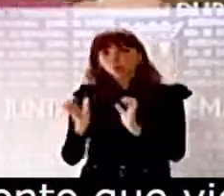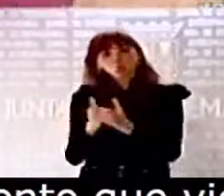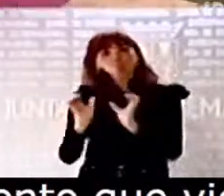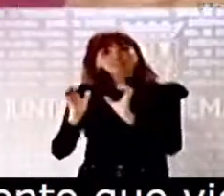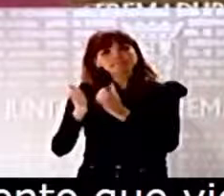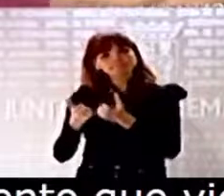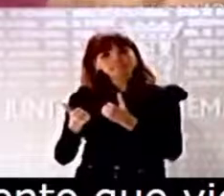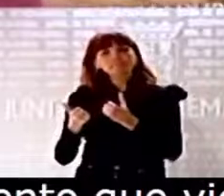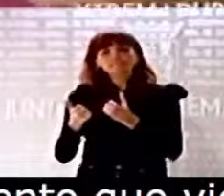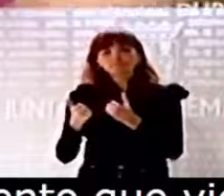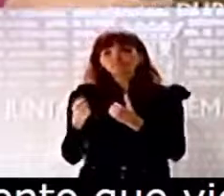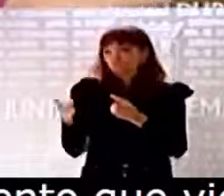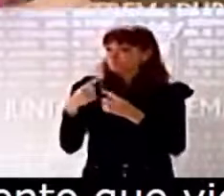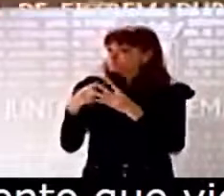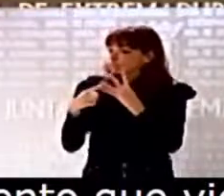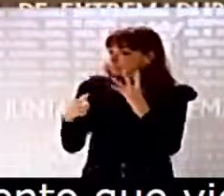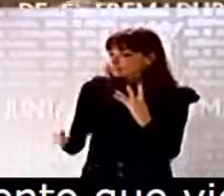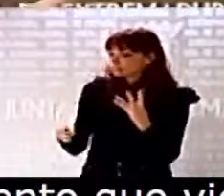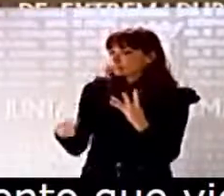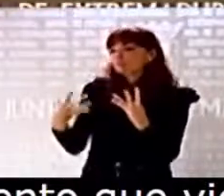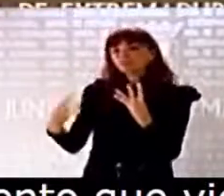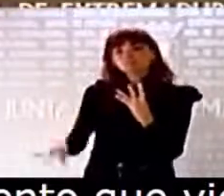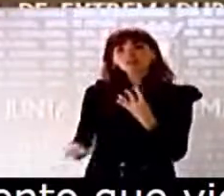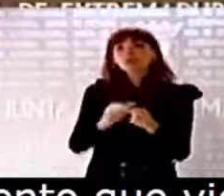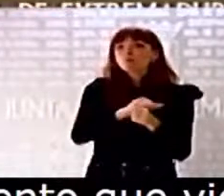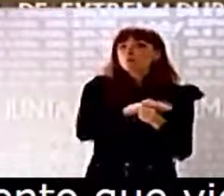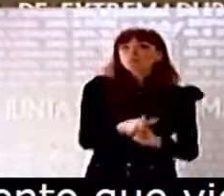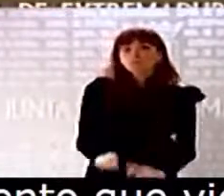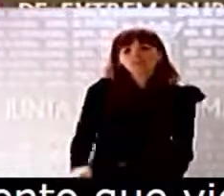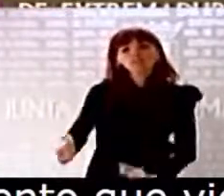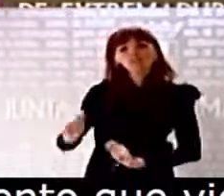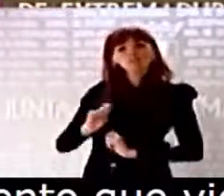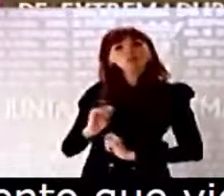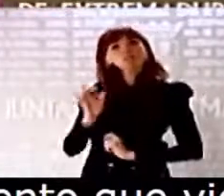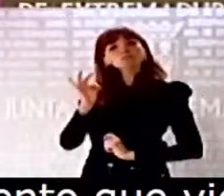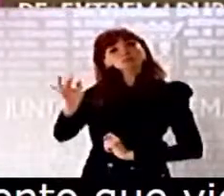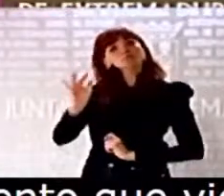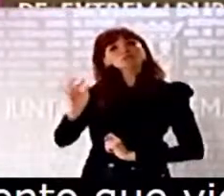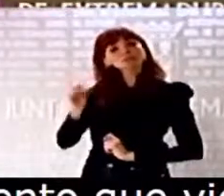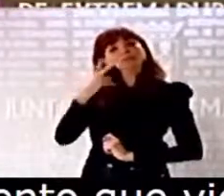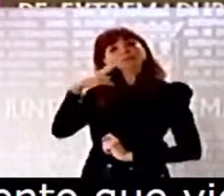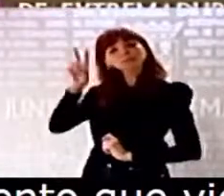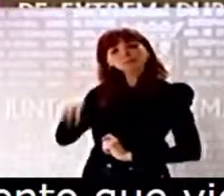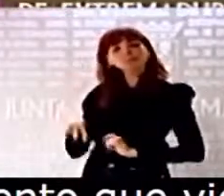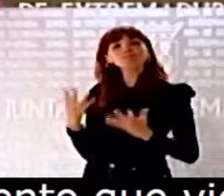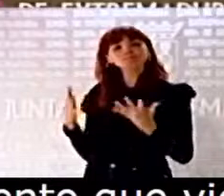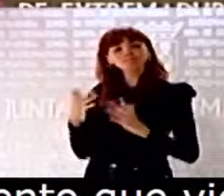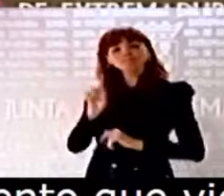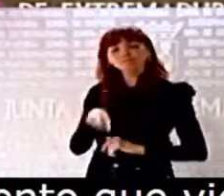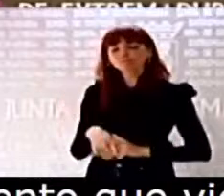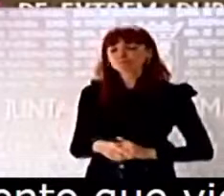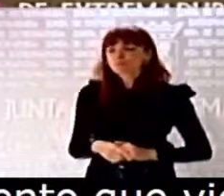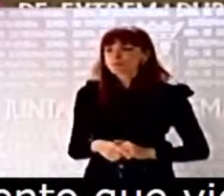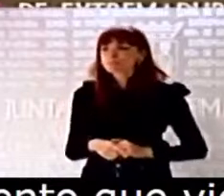y estas son las cosas buenas que nos ha traído la pandemia, que está bien también que las resaltemos y las reconozcamos.